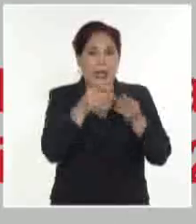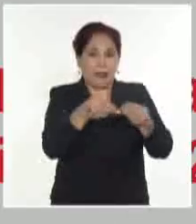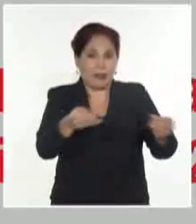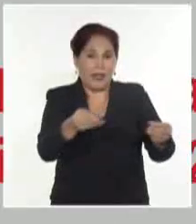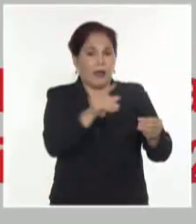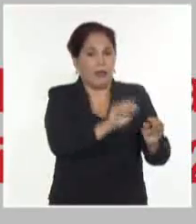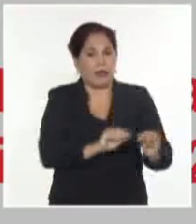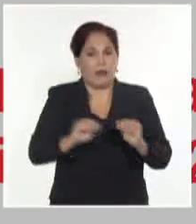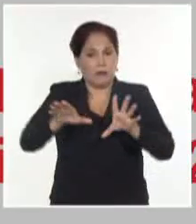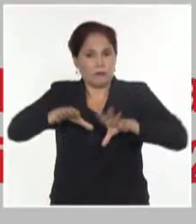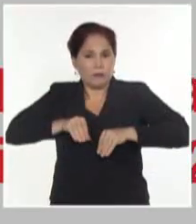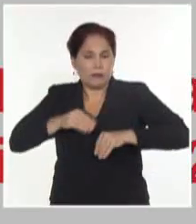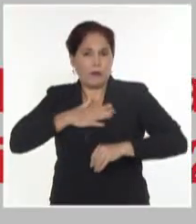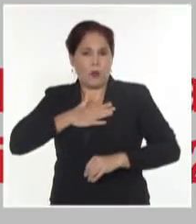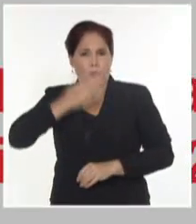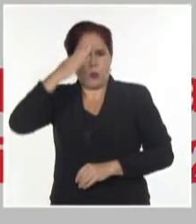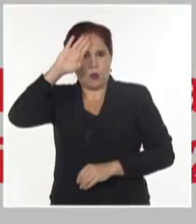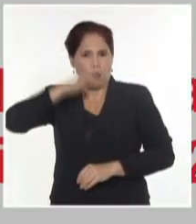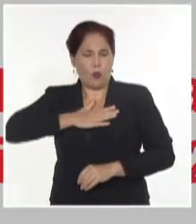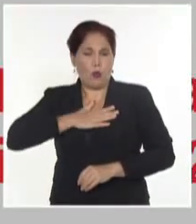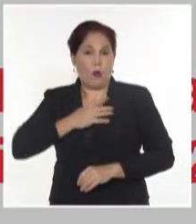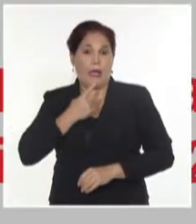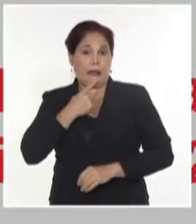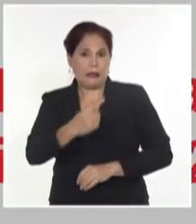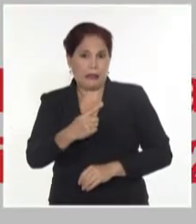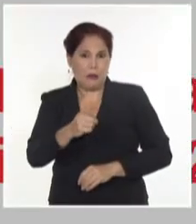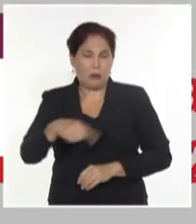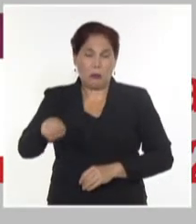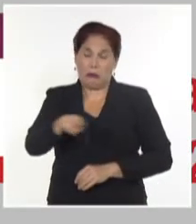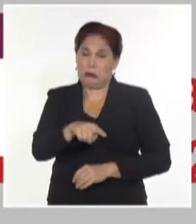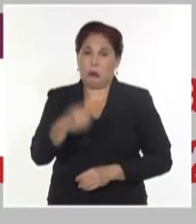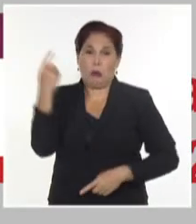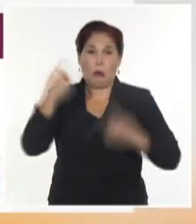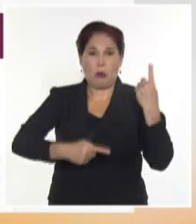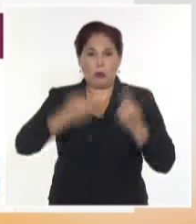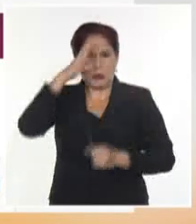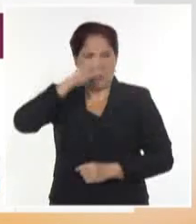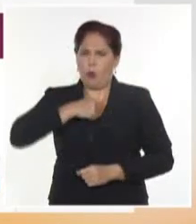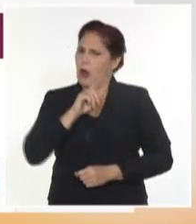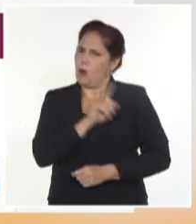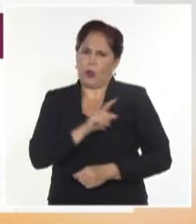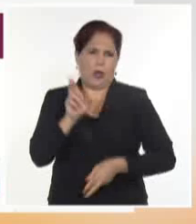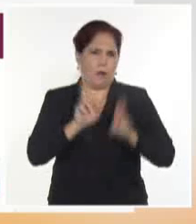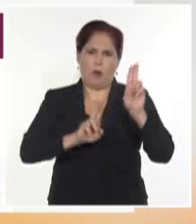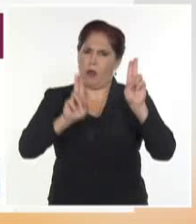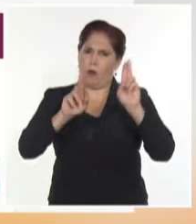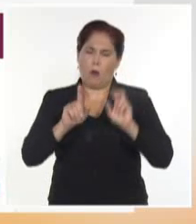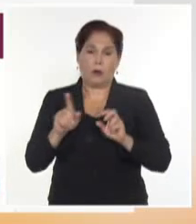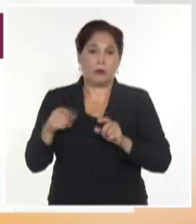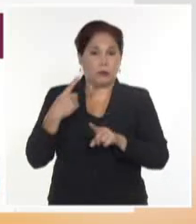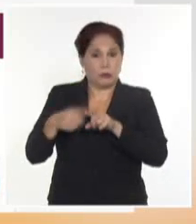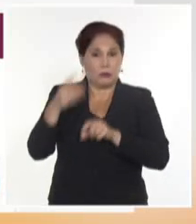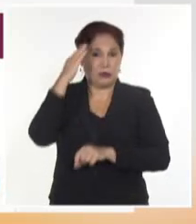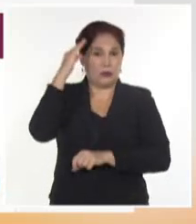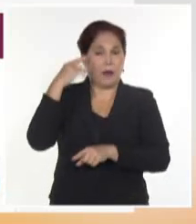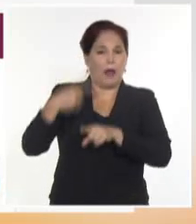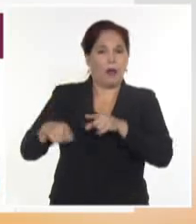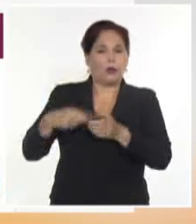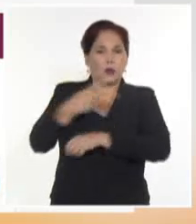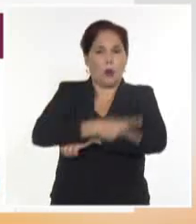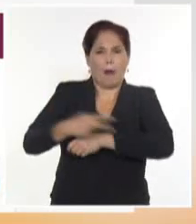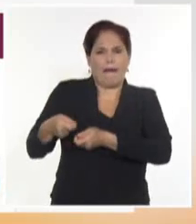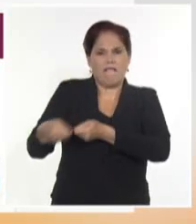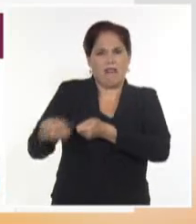rechazó las campañas mediáticas y de subversión política contra Cuba financiadas desde el extranjero para tergiversar la realidad que